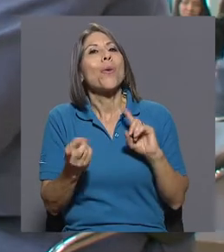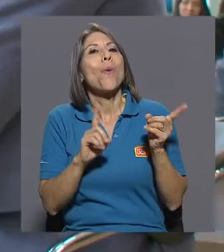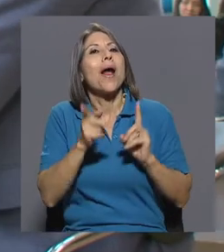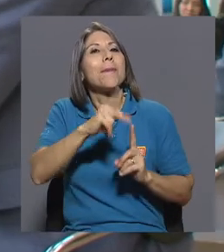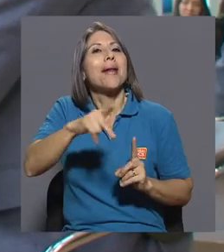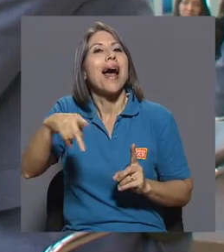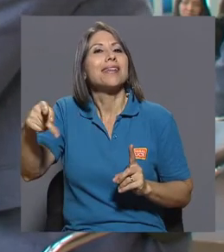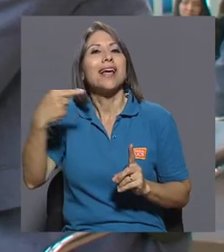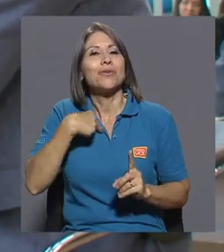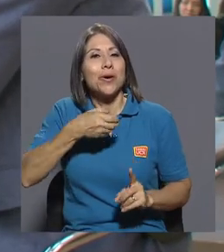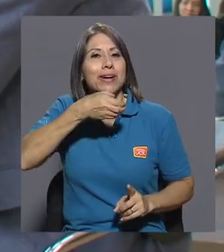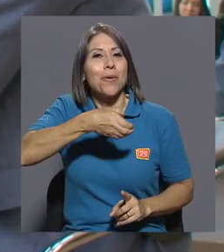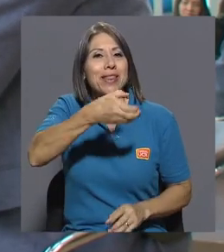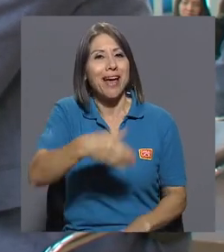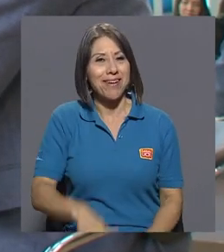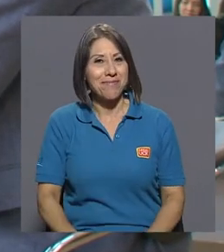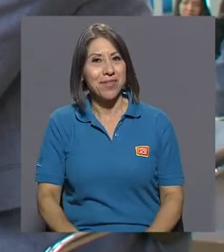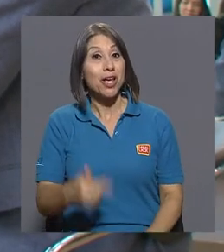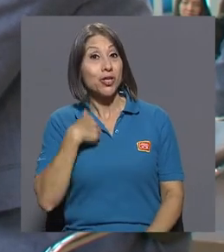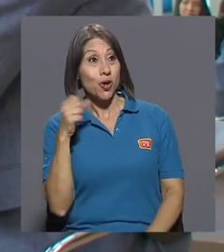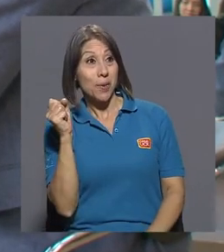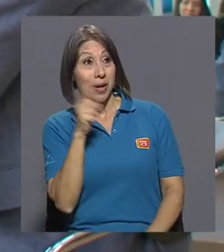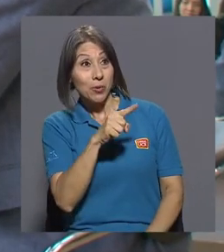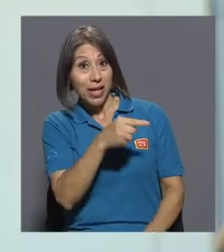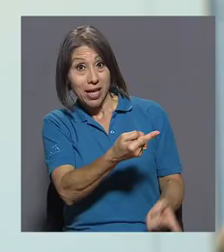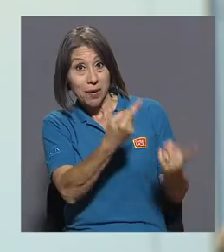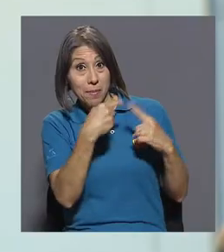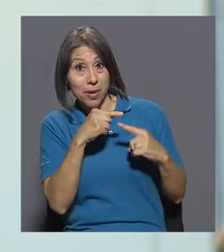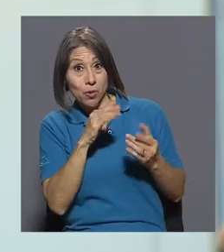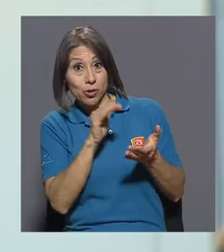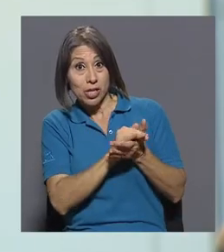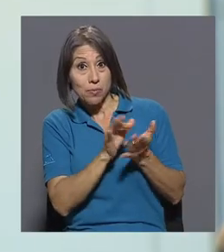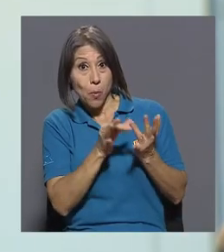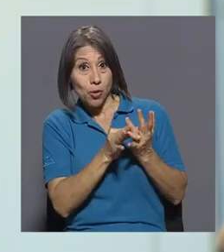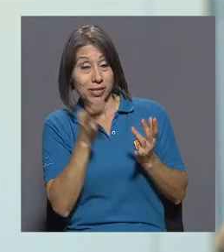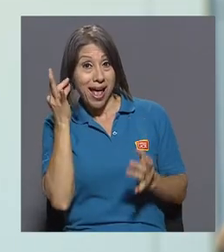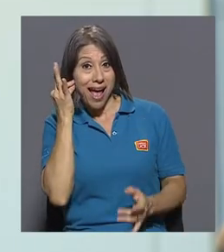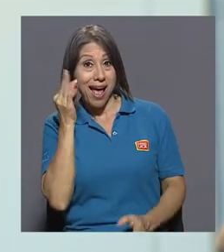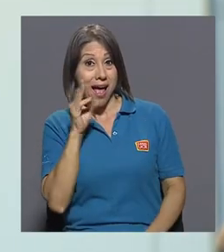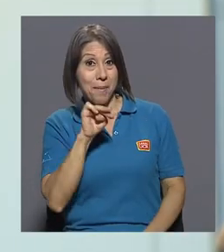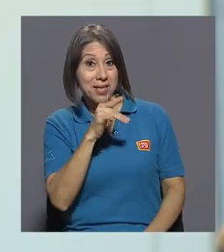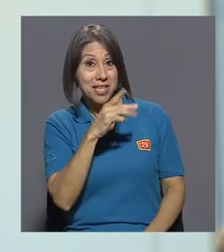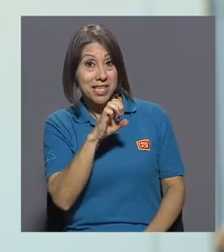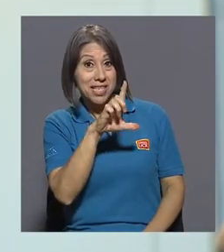Yo le pregunté si había venido Michelle, su esposa, y me dijo que no.